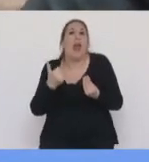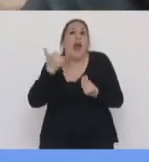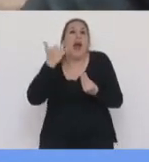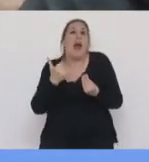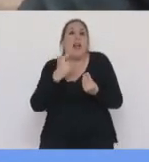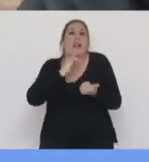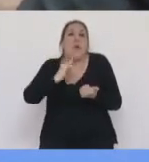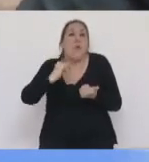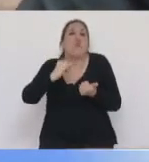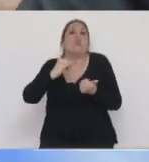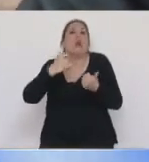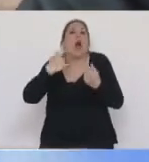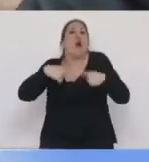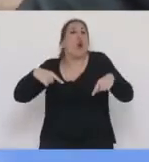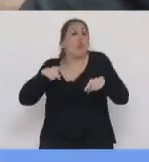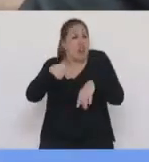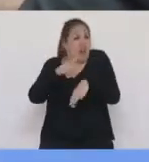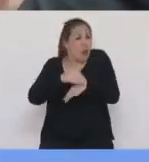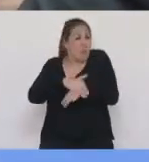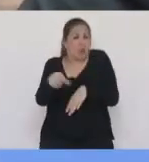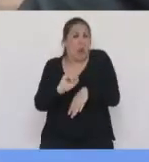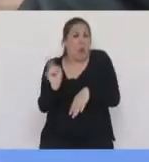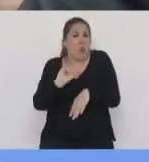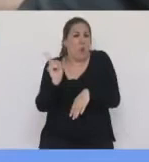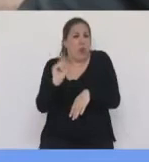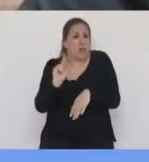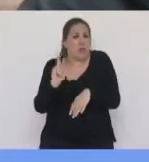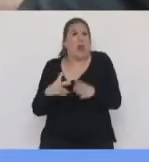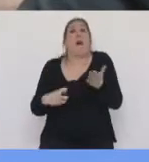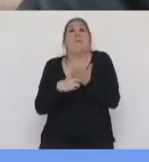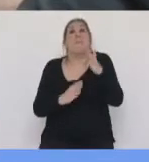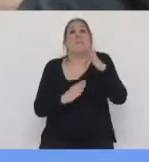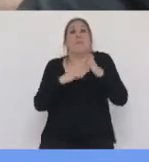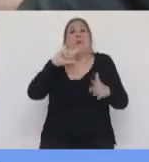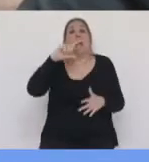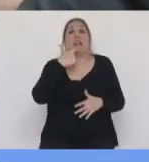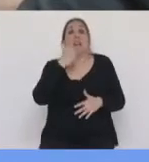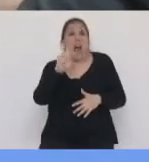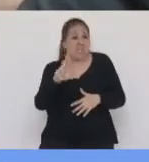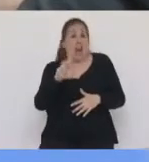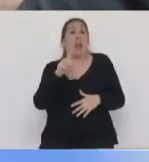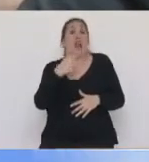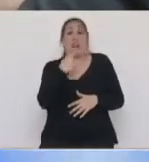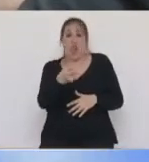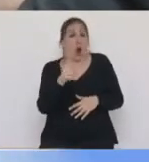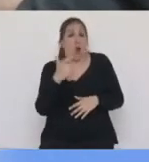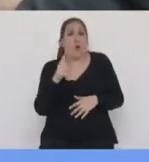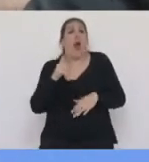en las cuales no tenía competencia que incluso el procurador interino casal le ha dicho que no tenía competencia